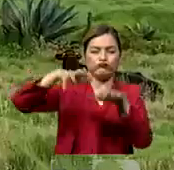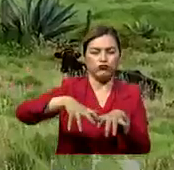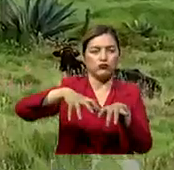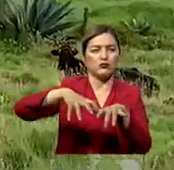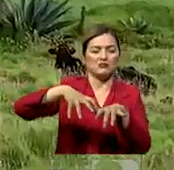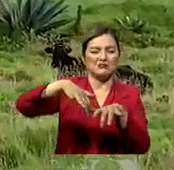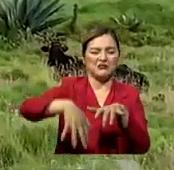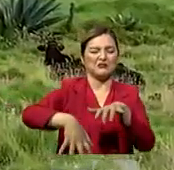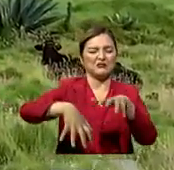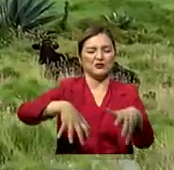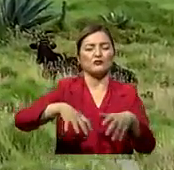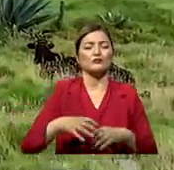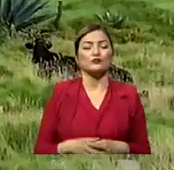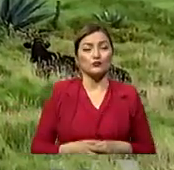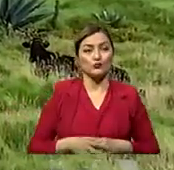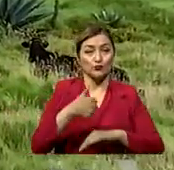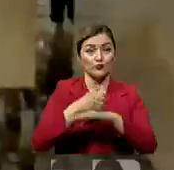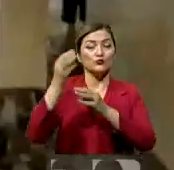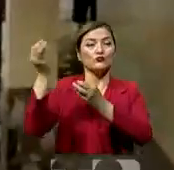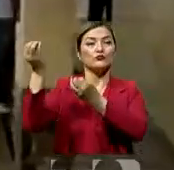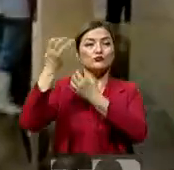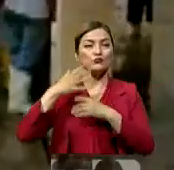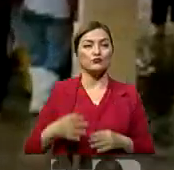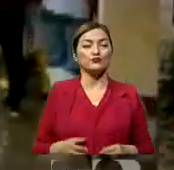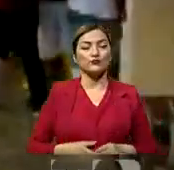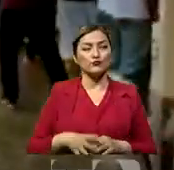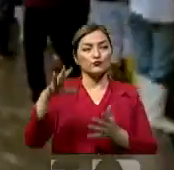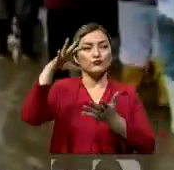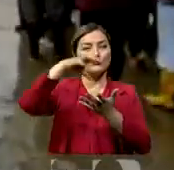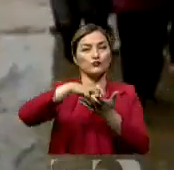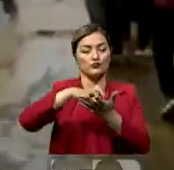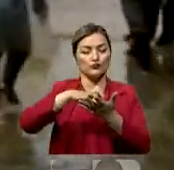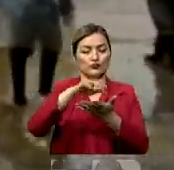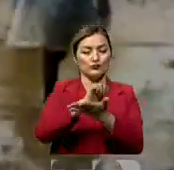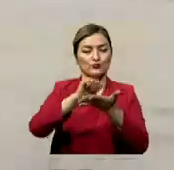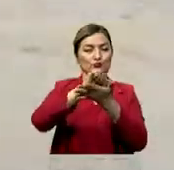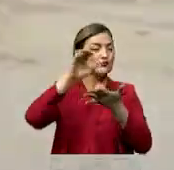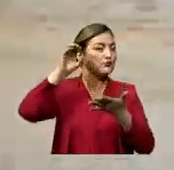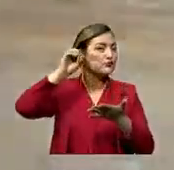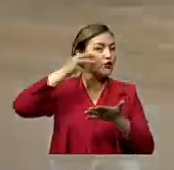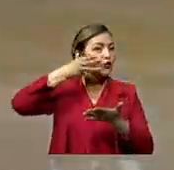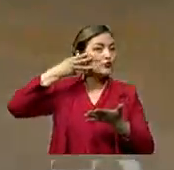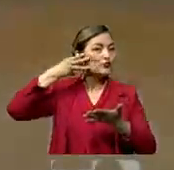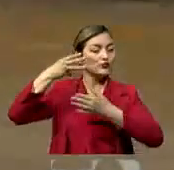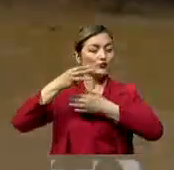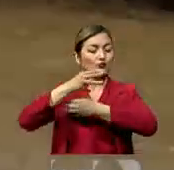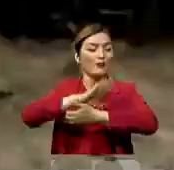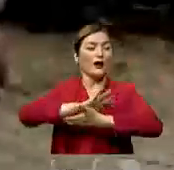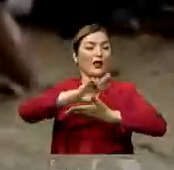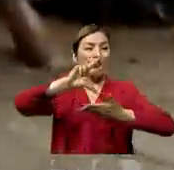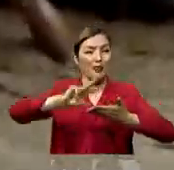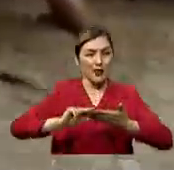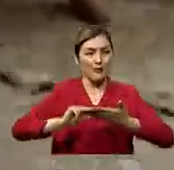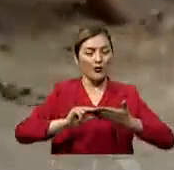de tierra. Según los reportes de las autoridades, solo en las provincias de La Suay, Orellana y Napo hay cierres totales